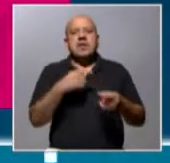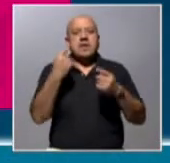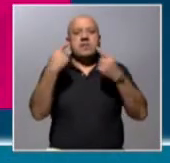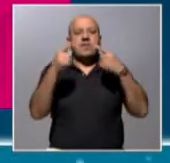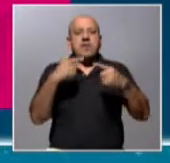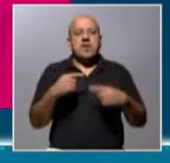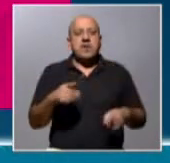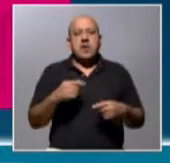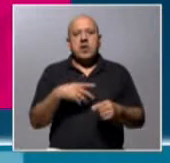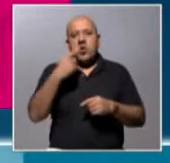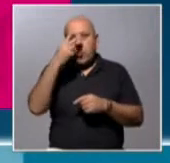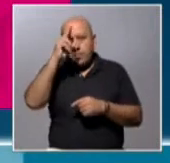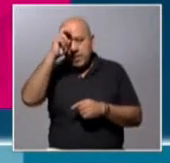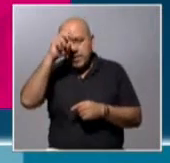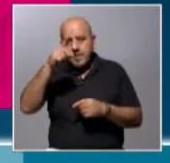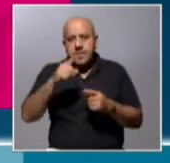hospitales.